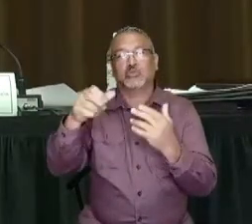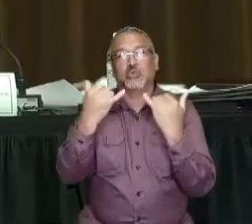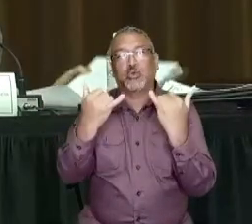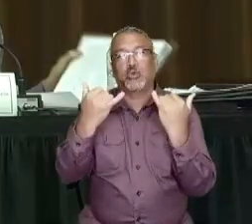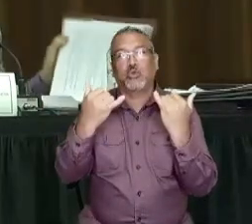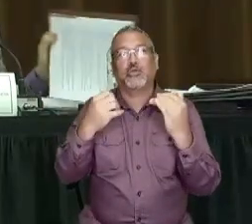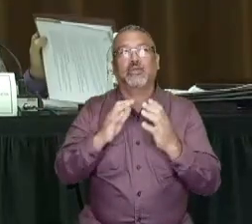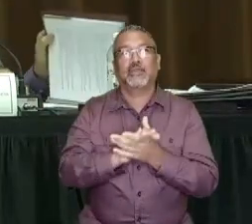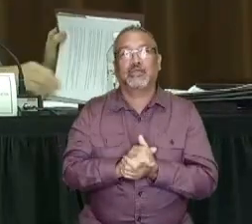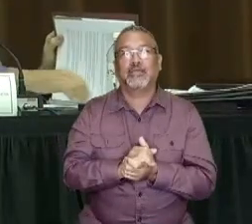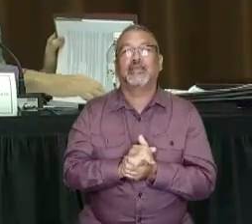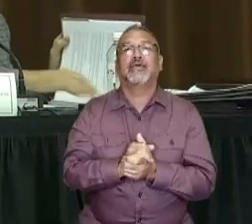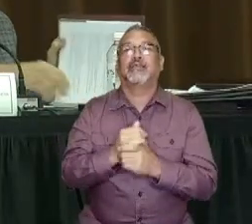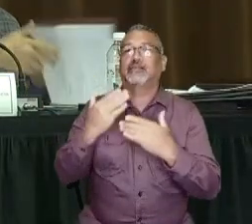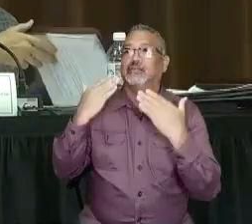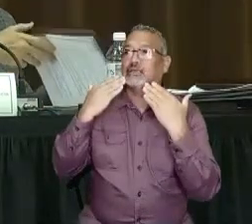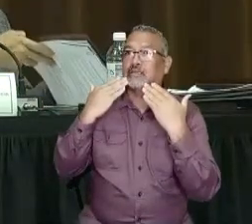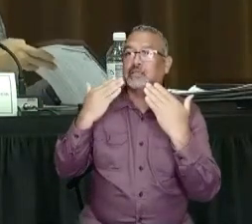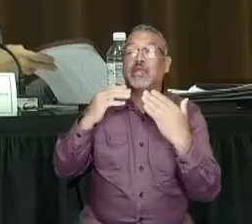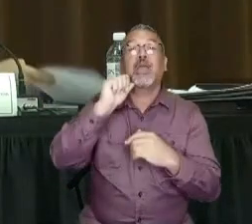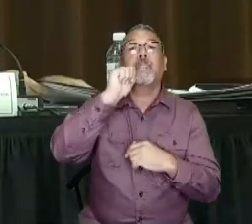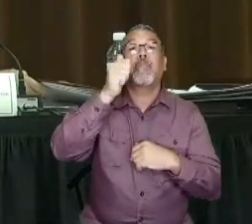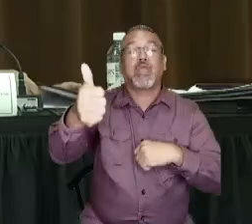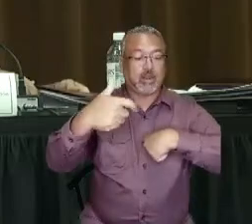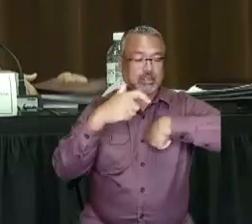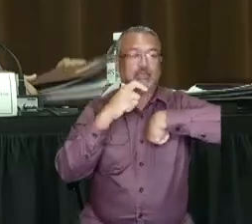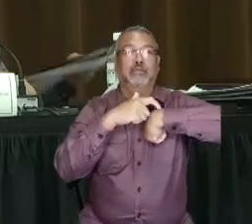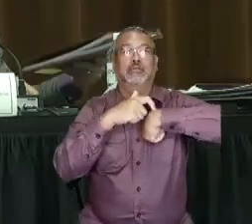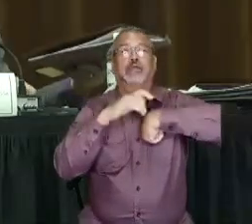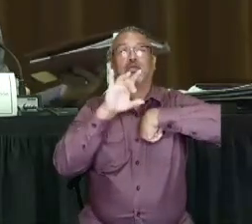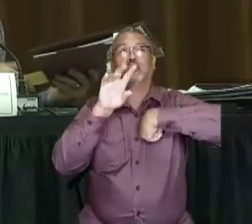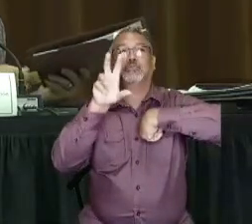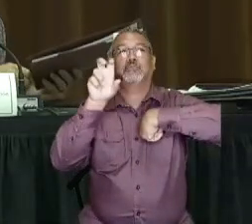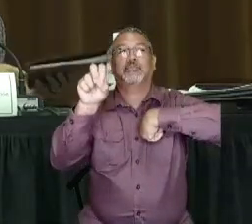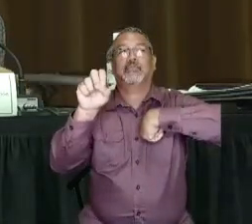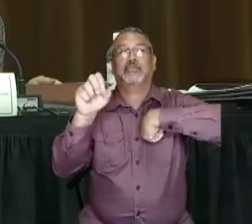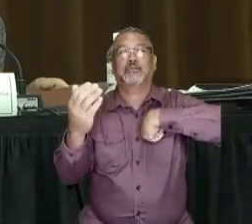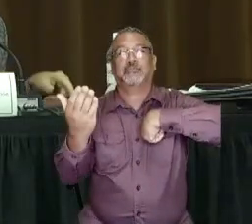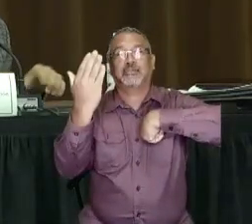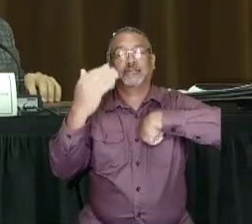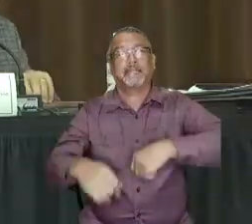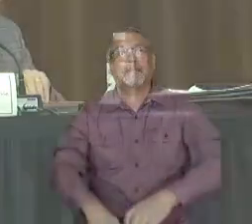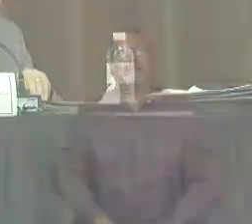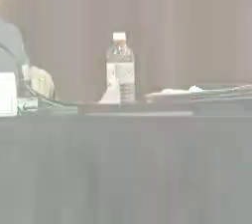cierran los trabajos hasta el día de mañana a las 88:30 de la mañana